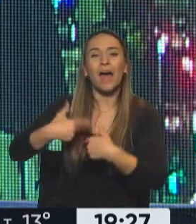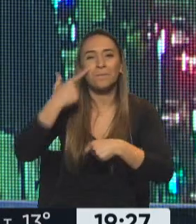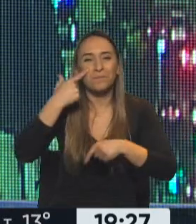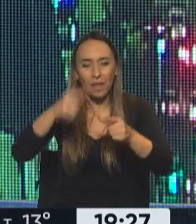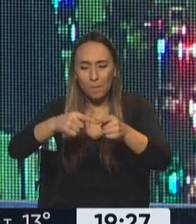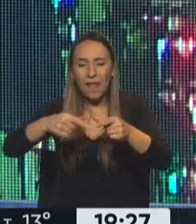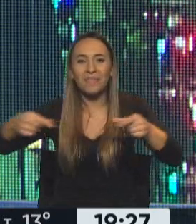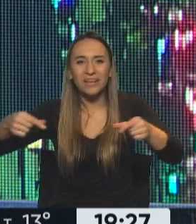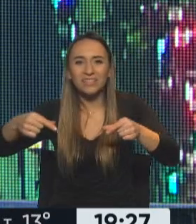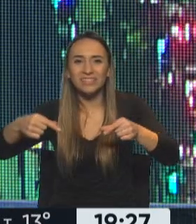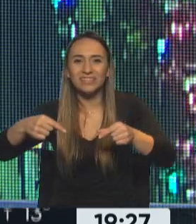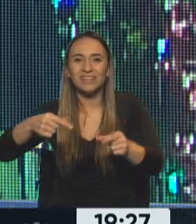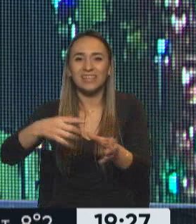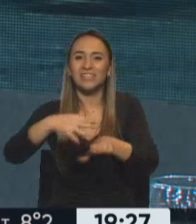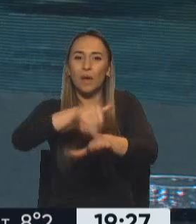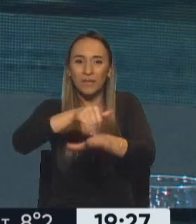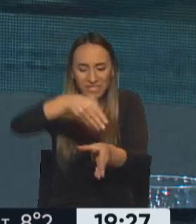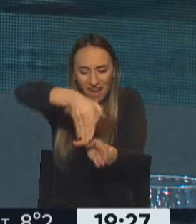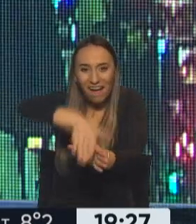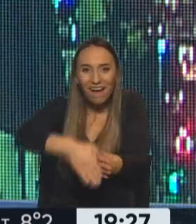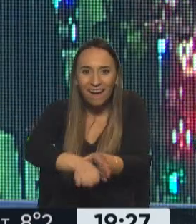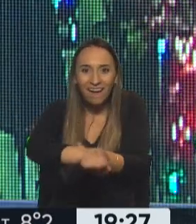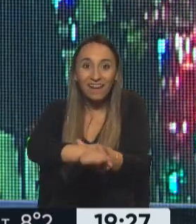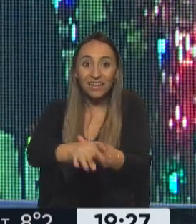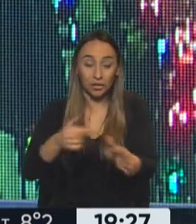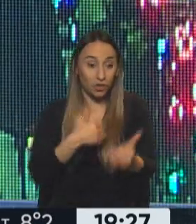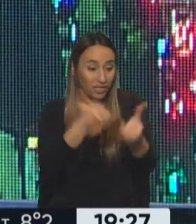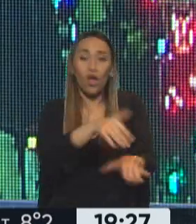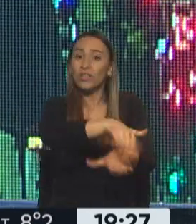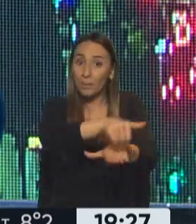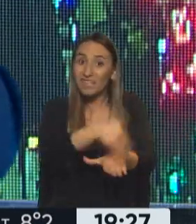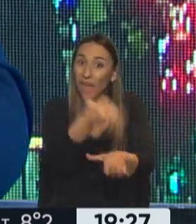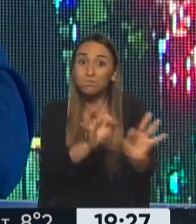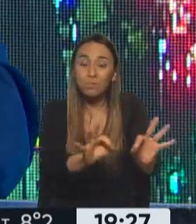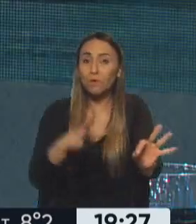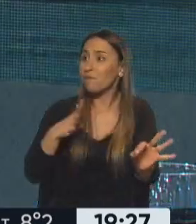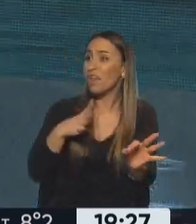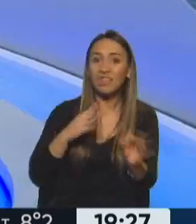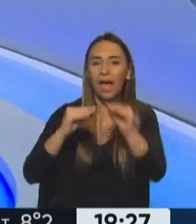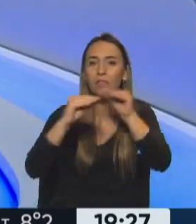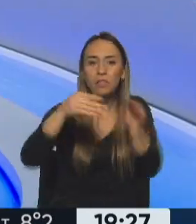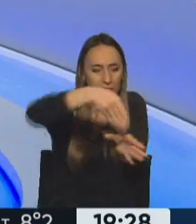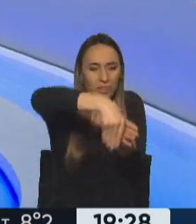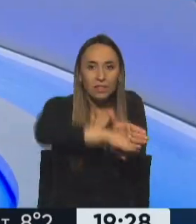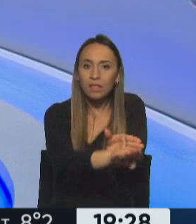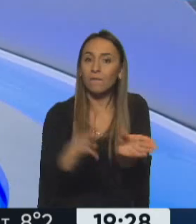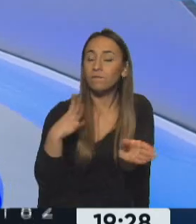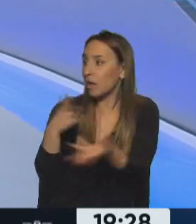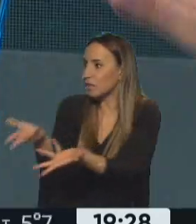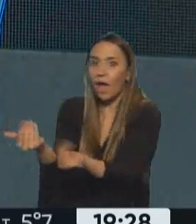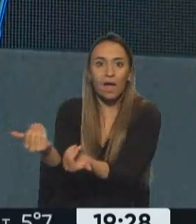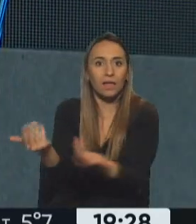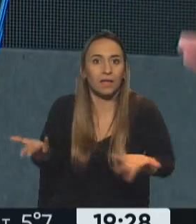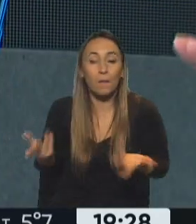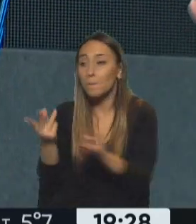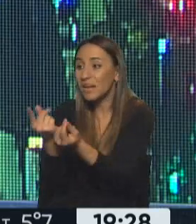parado toda la producción y no la podía sacar porque me faltaba la plantilla. Ahí está, mirá. Entonces, a mí me gustaría hacerle una última pregunta. Pero